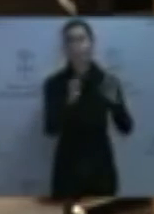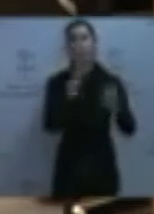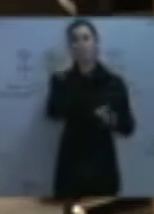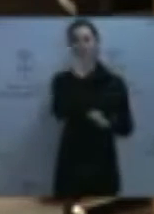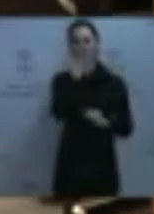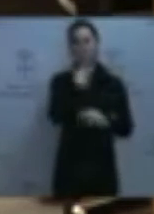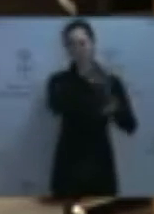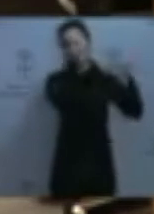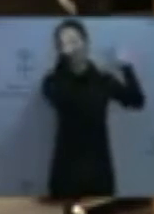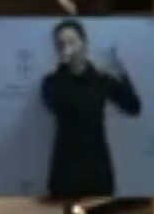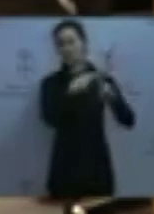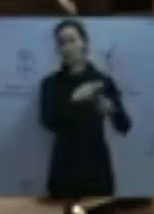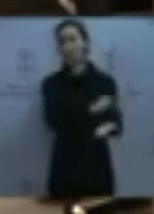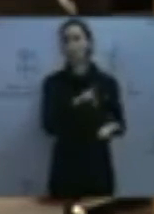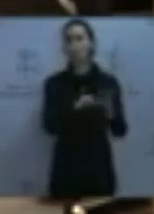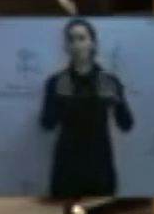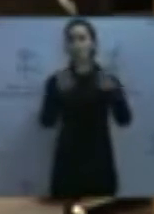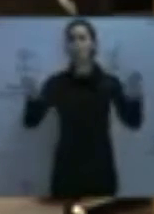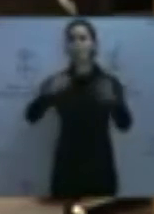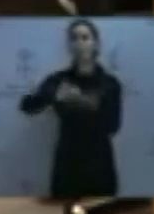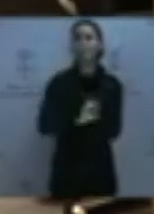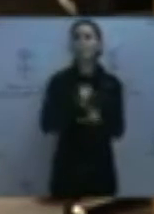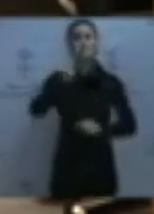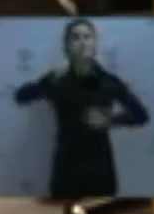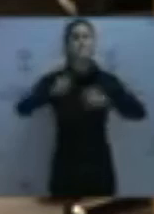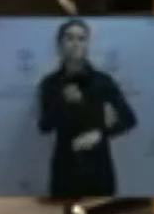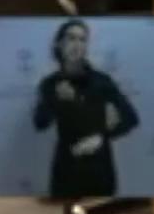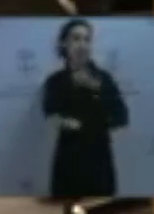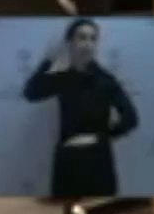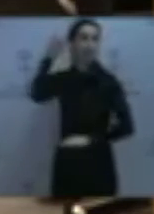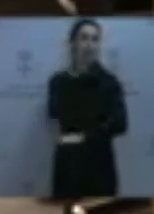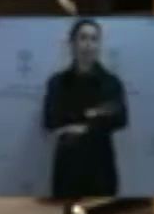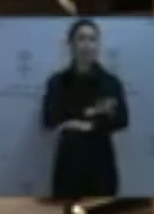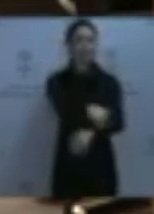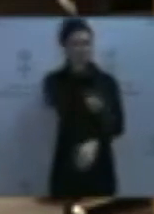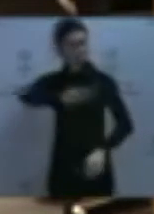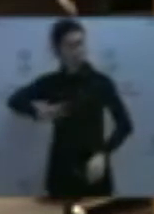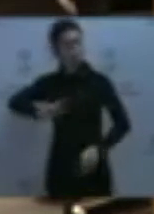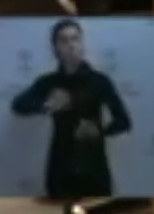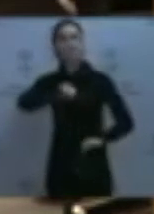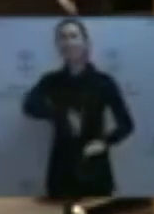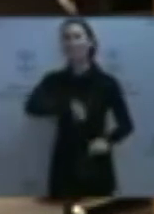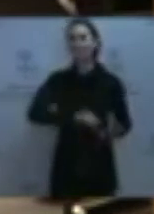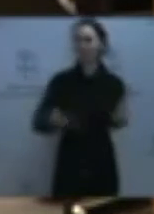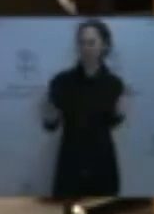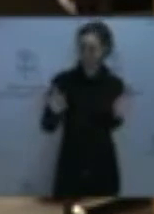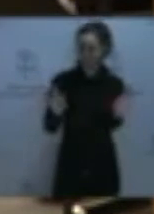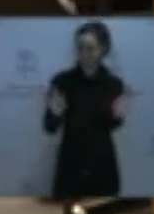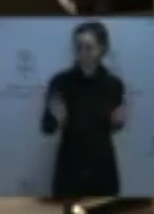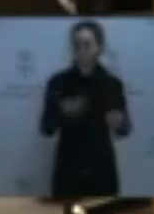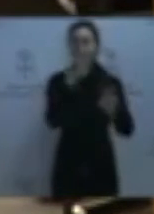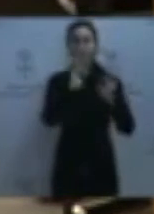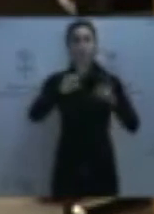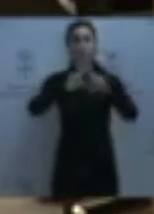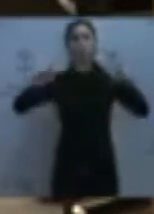gubernamental cuando una subcontrata manda más que un gobierno. Porque si es al revés, el problema es ético. Si una subcontrata tiene capacidad de imponerle